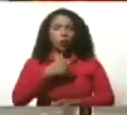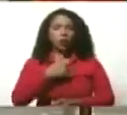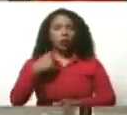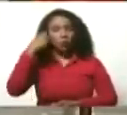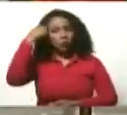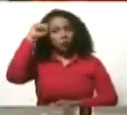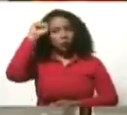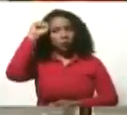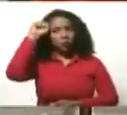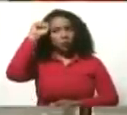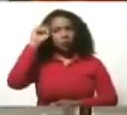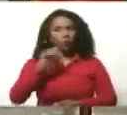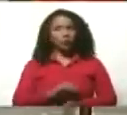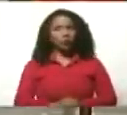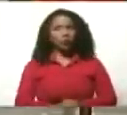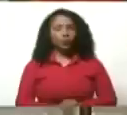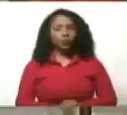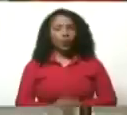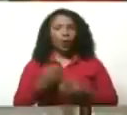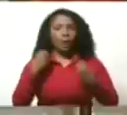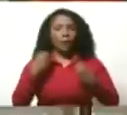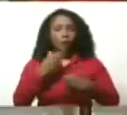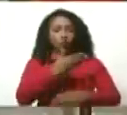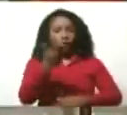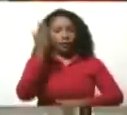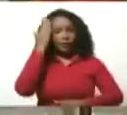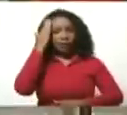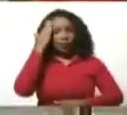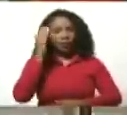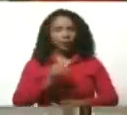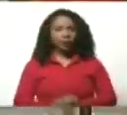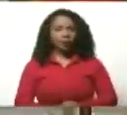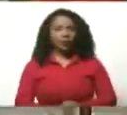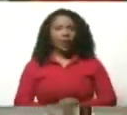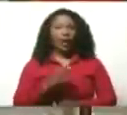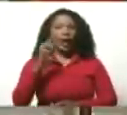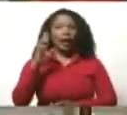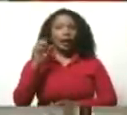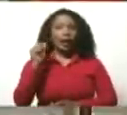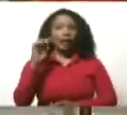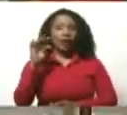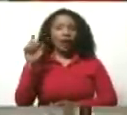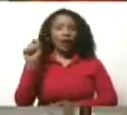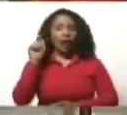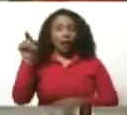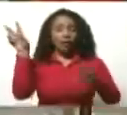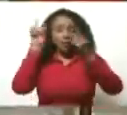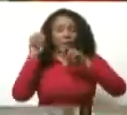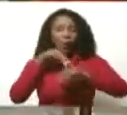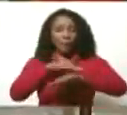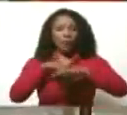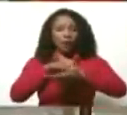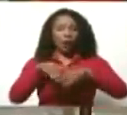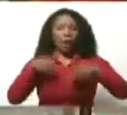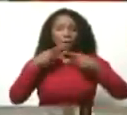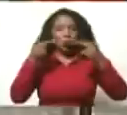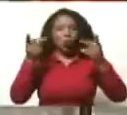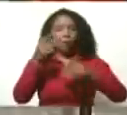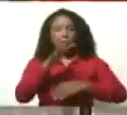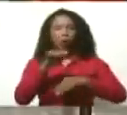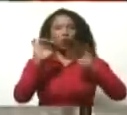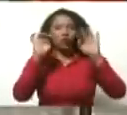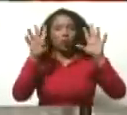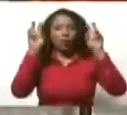recordar, para que tengan una idea, que Rafael Ramírez se encuentra investigado por el Ministerio Público en al menos